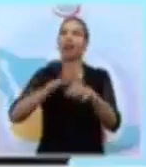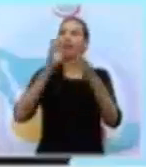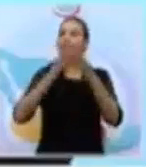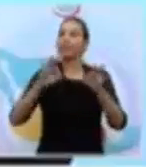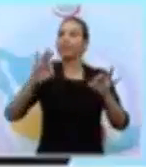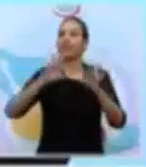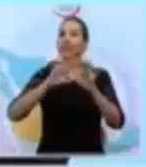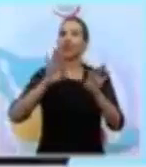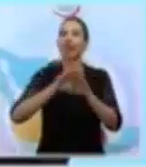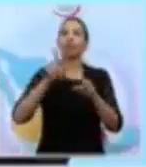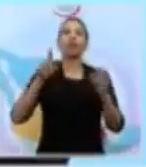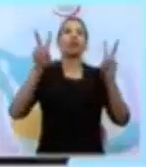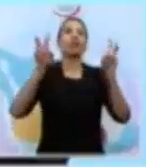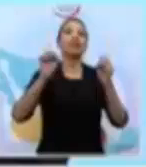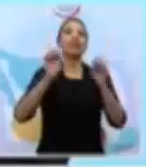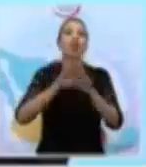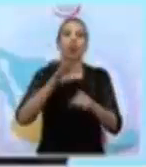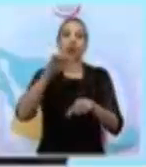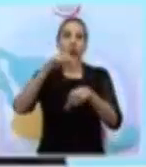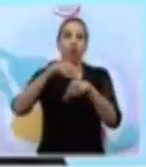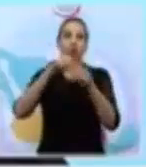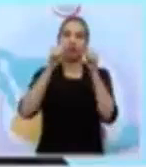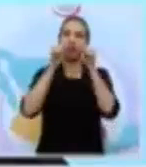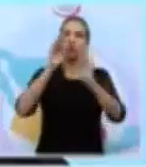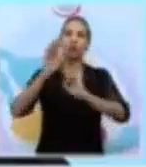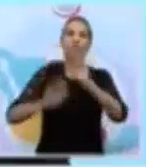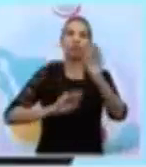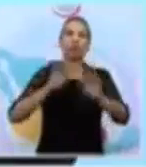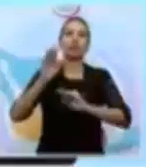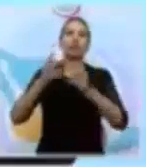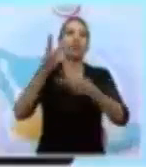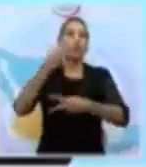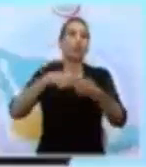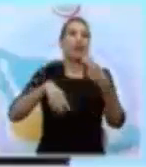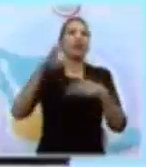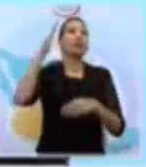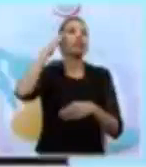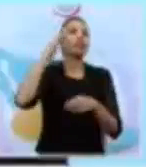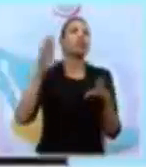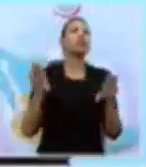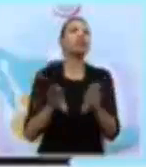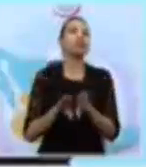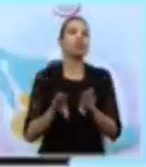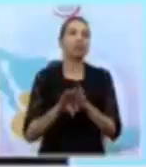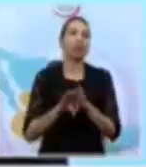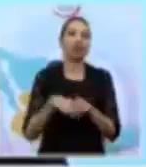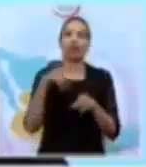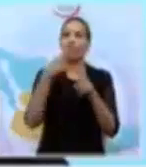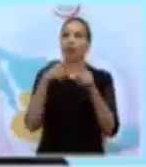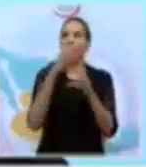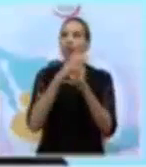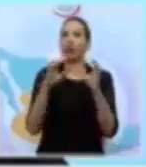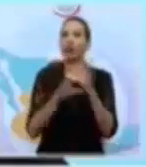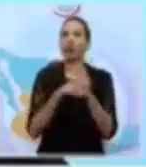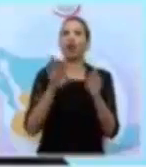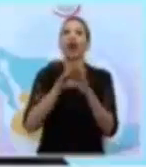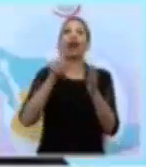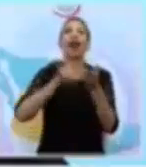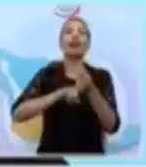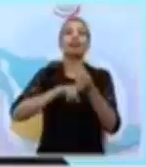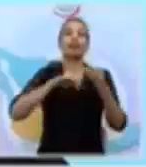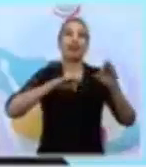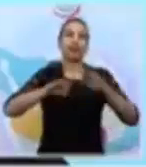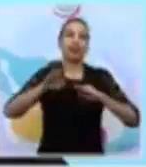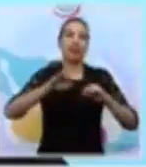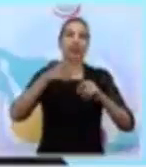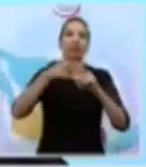extendida, que es la de seguridad social, se origina, entre otras cosas, en un mercado laboral que